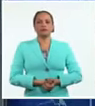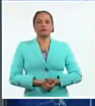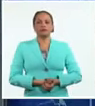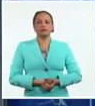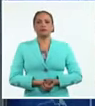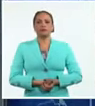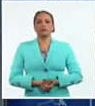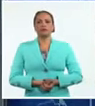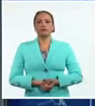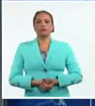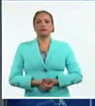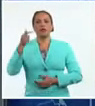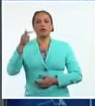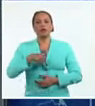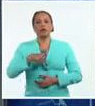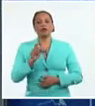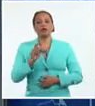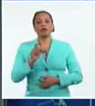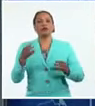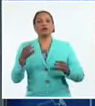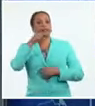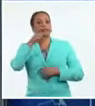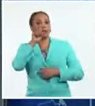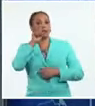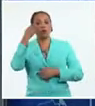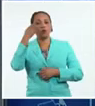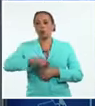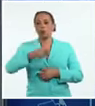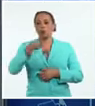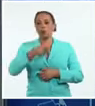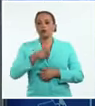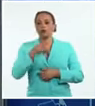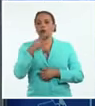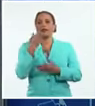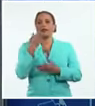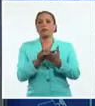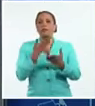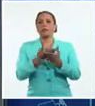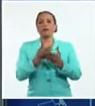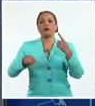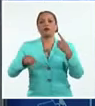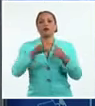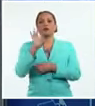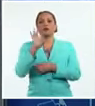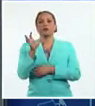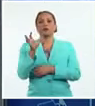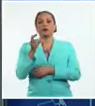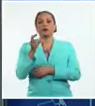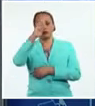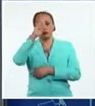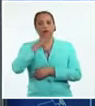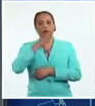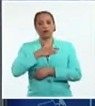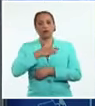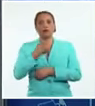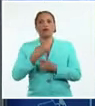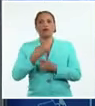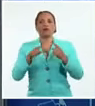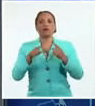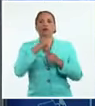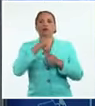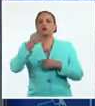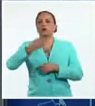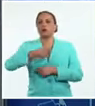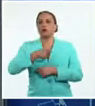Este jueves concluyó el juicio correspondiente a la demanda interpuesta contra el Banco Nacional y la República de Cuba ante la Alta Corte de